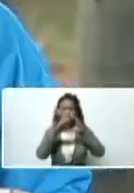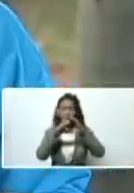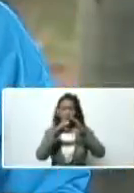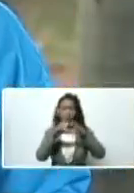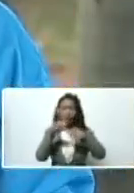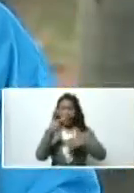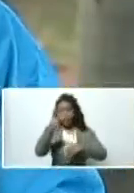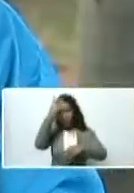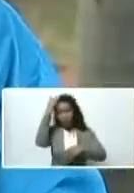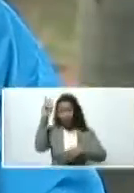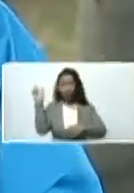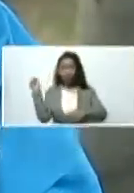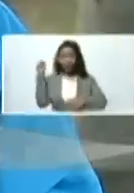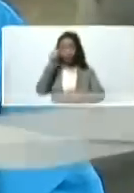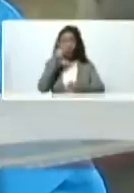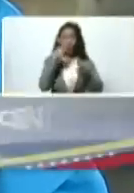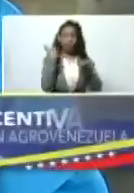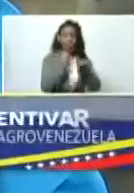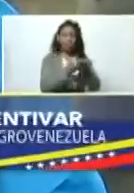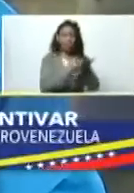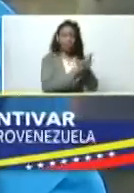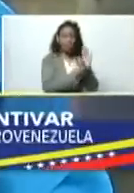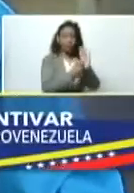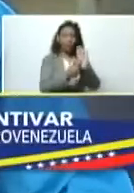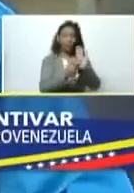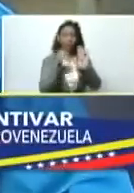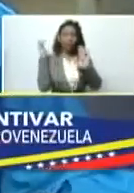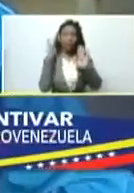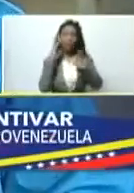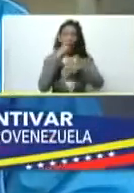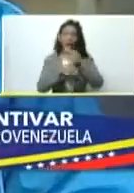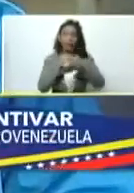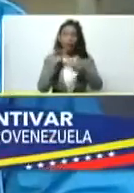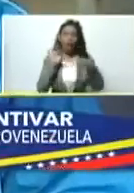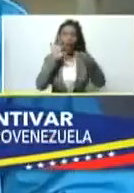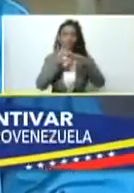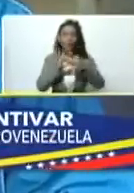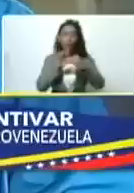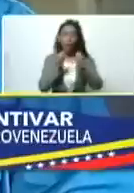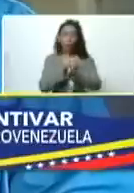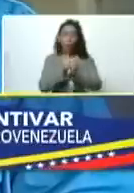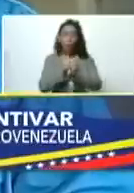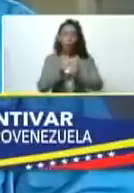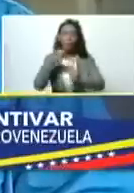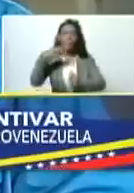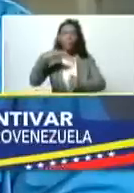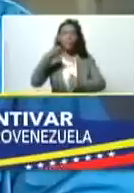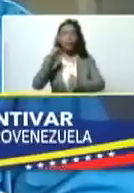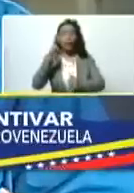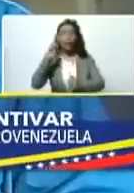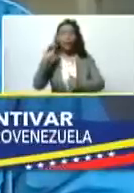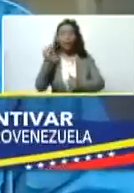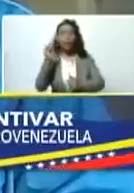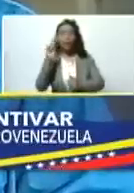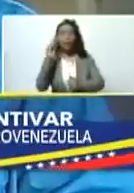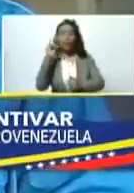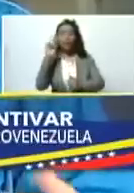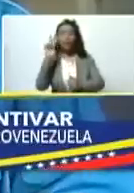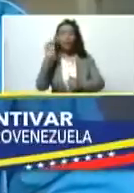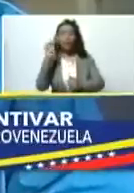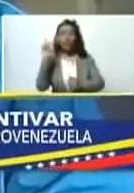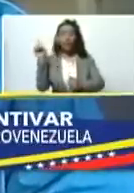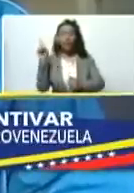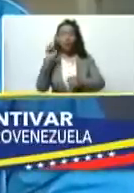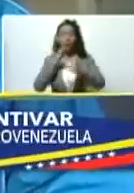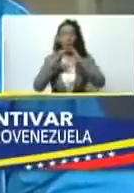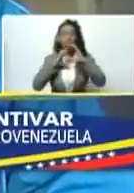Tarek trae una muestra de lo que hemos venido haciendo en alianza con Pequibén y otras cosas que estuvimos conversando antes del programa